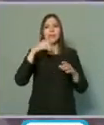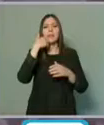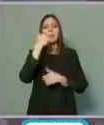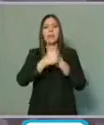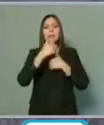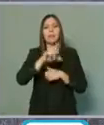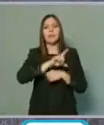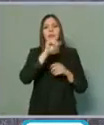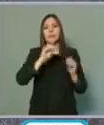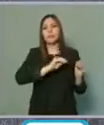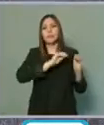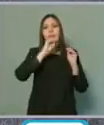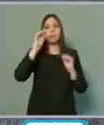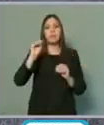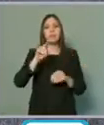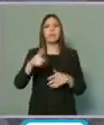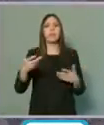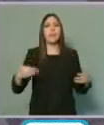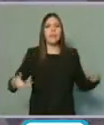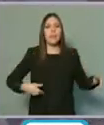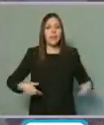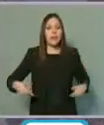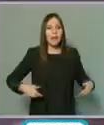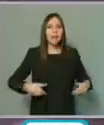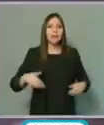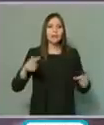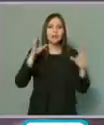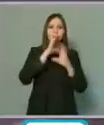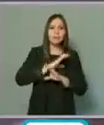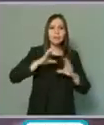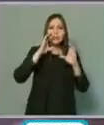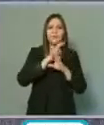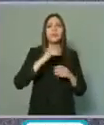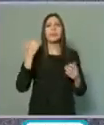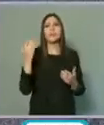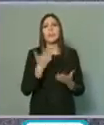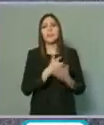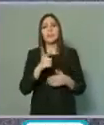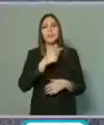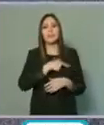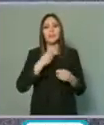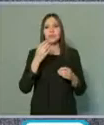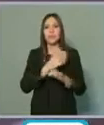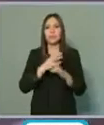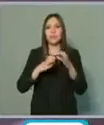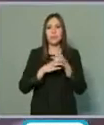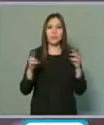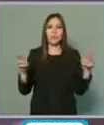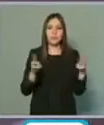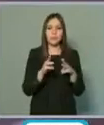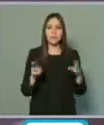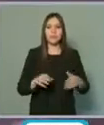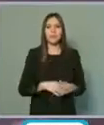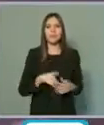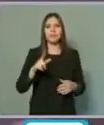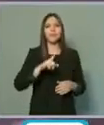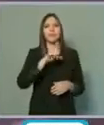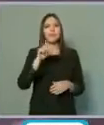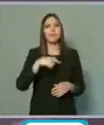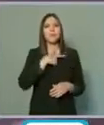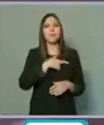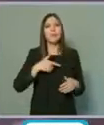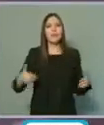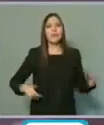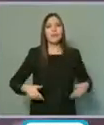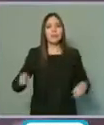y de ahí despuntas, has hecho teatro musical. Pues has hecho lo que has querido en la música. Es que me encanta. Mira, descubrí en el camino el teatro